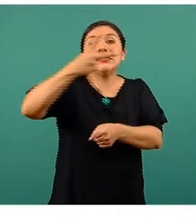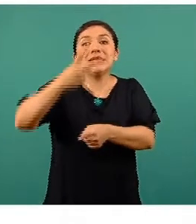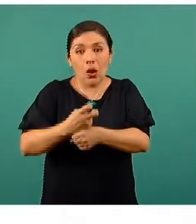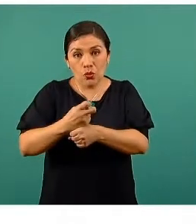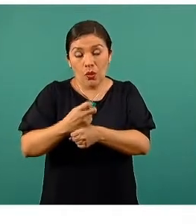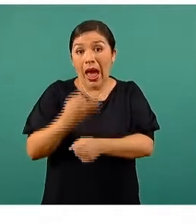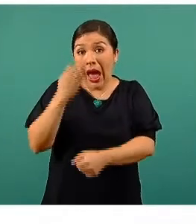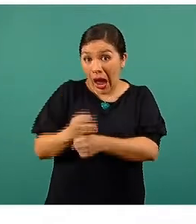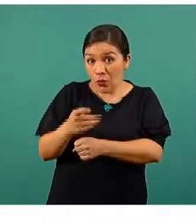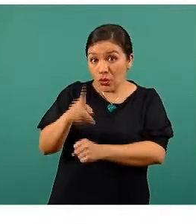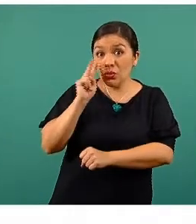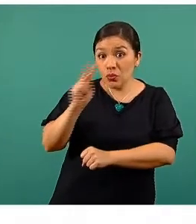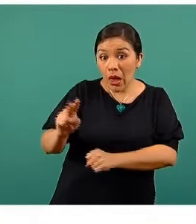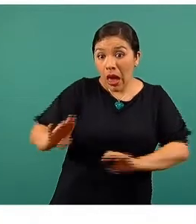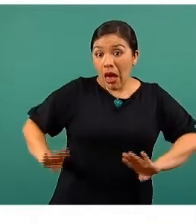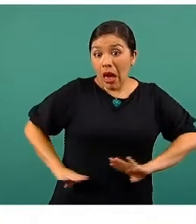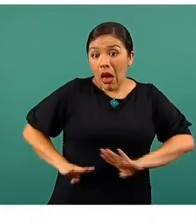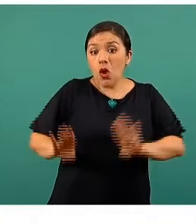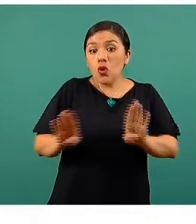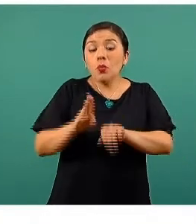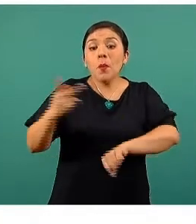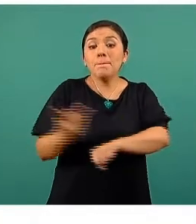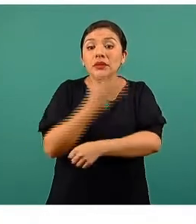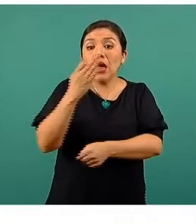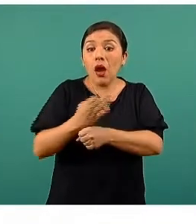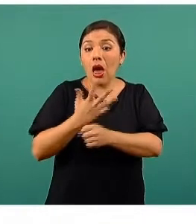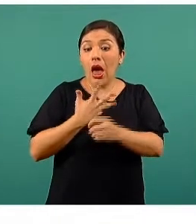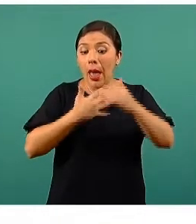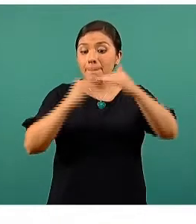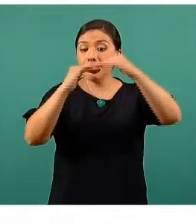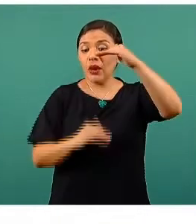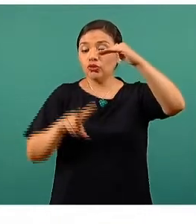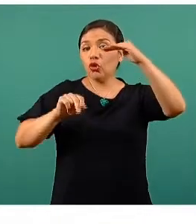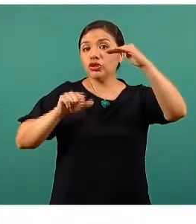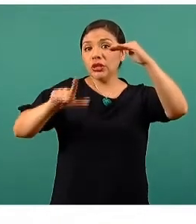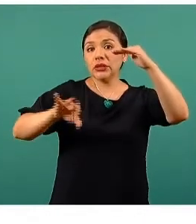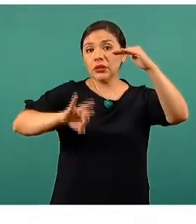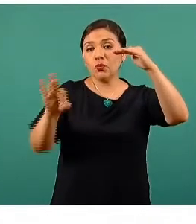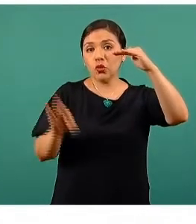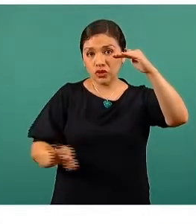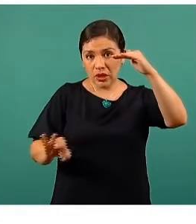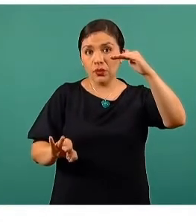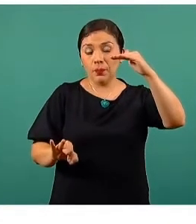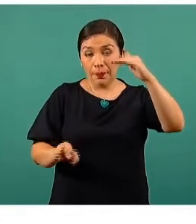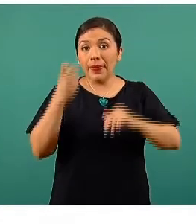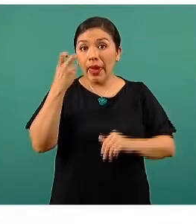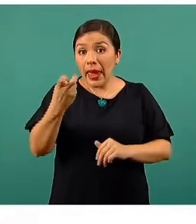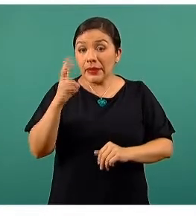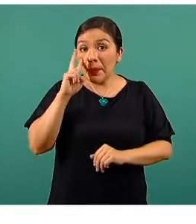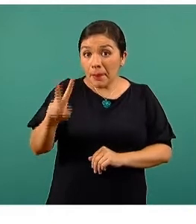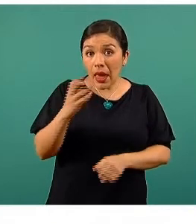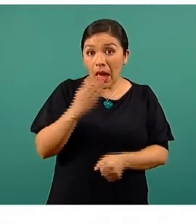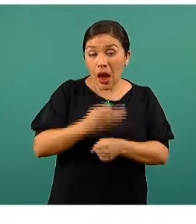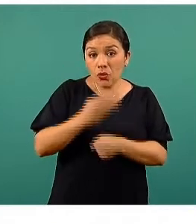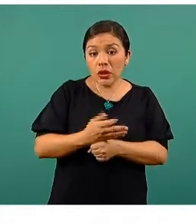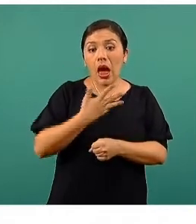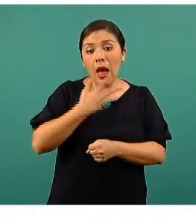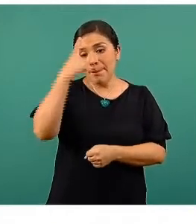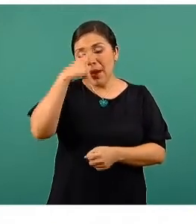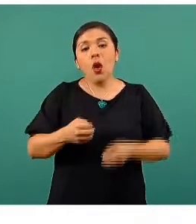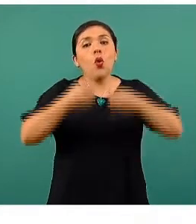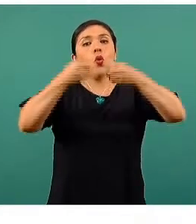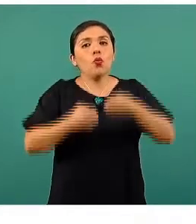De este momento, con respecto a lo que tenemos ahora, una disminución del 87%. Esto se observa en la